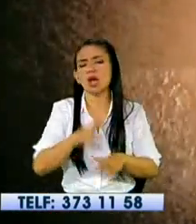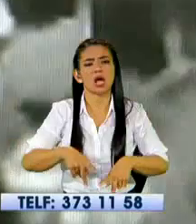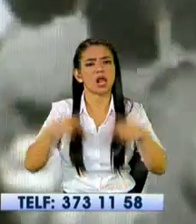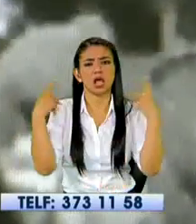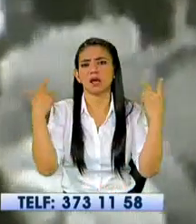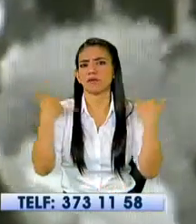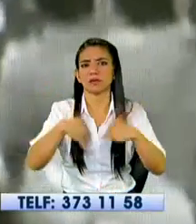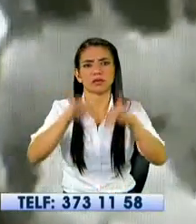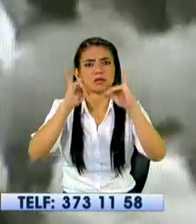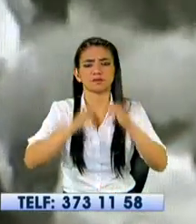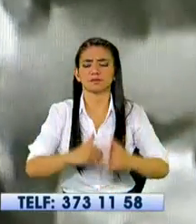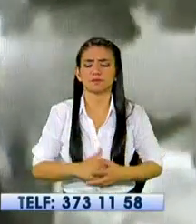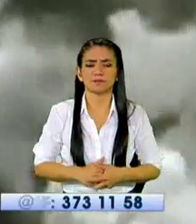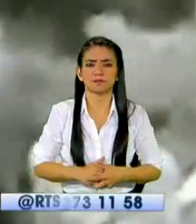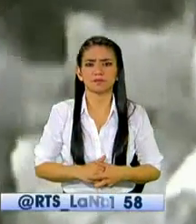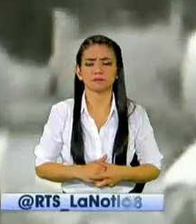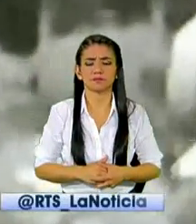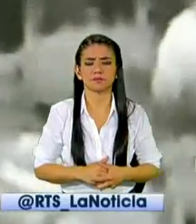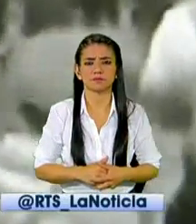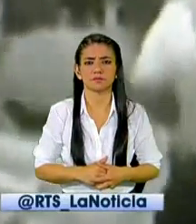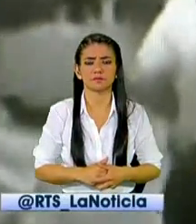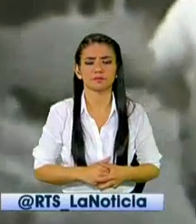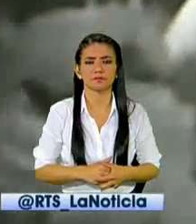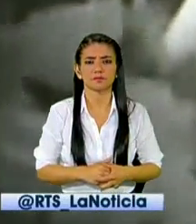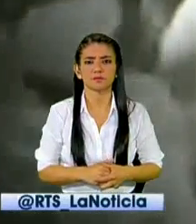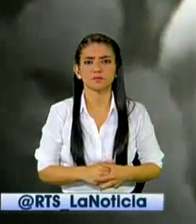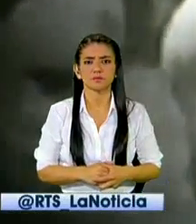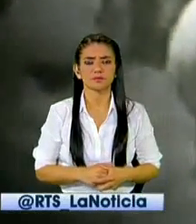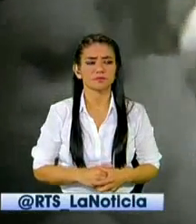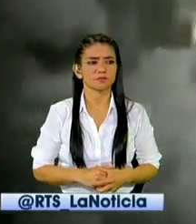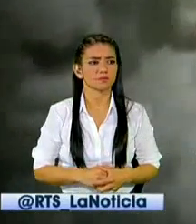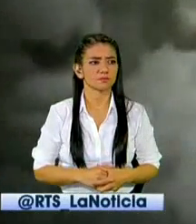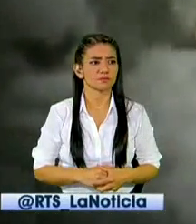vida. Informó Ítalo Ruiz.